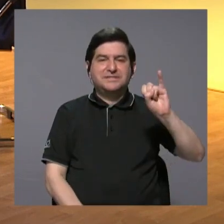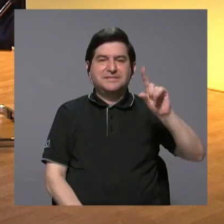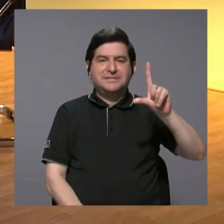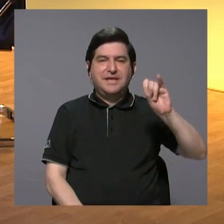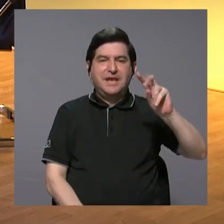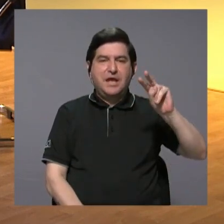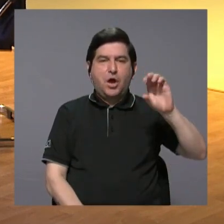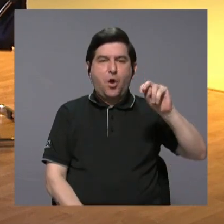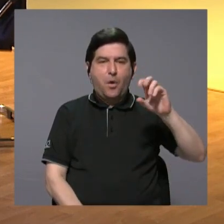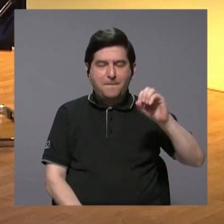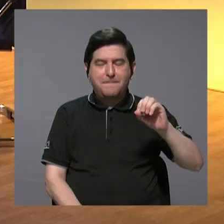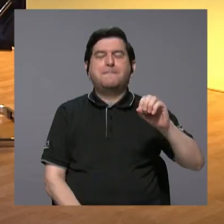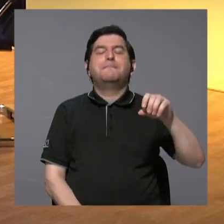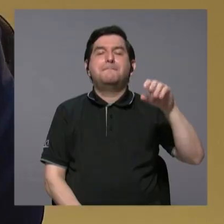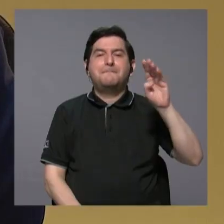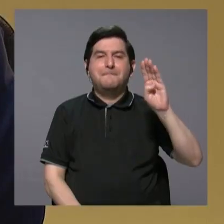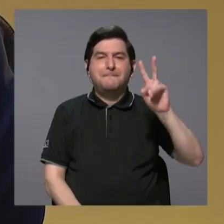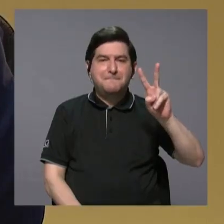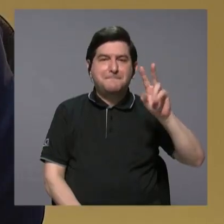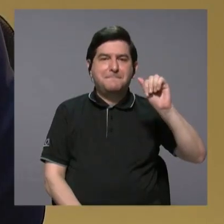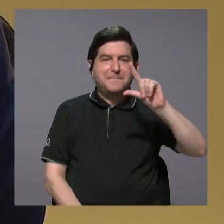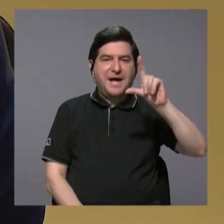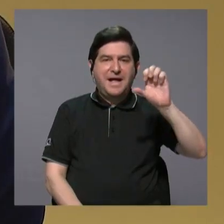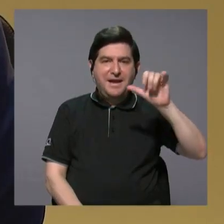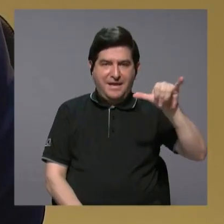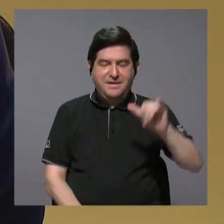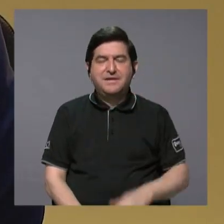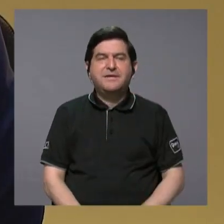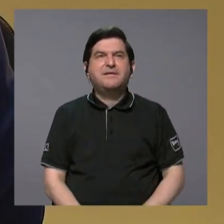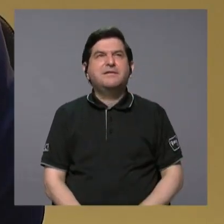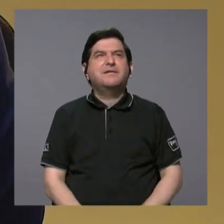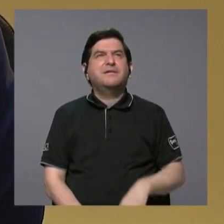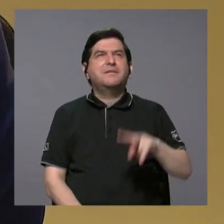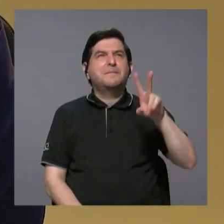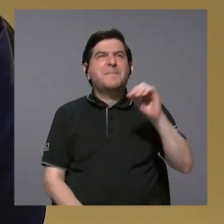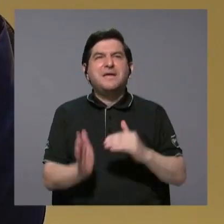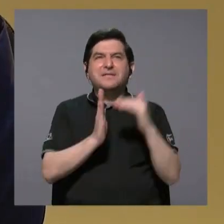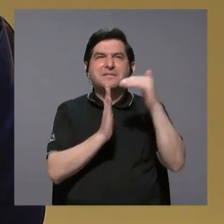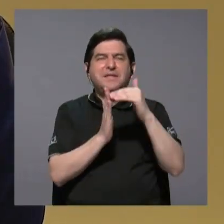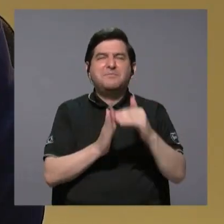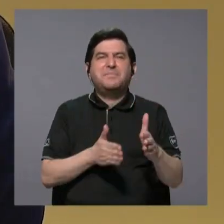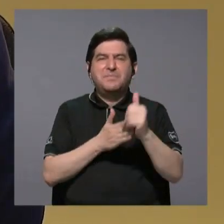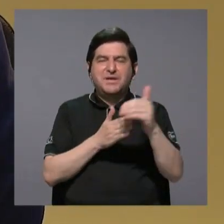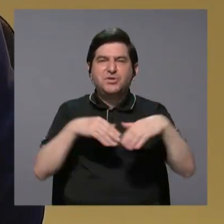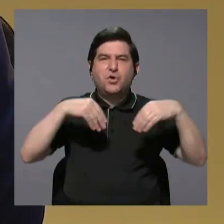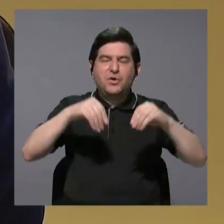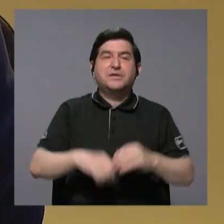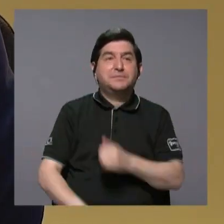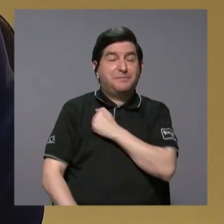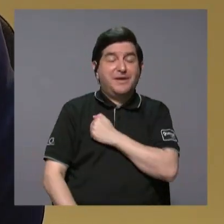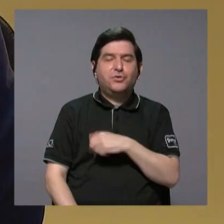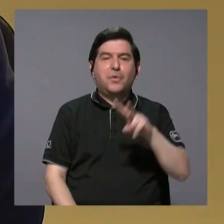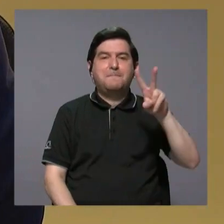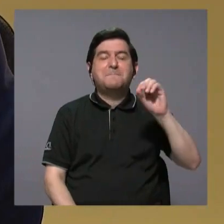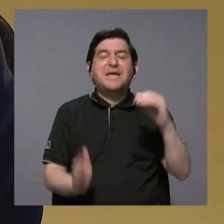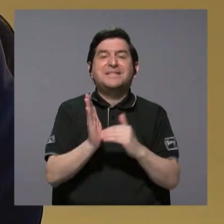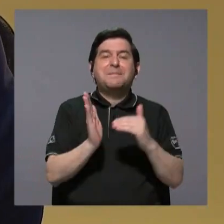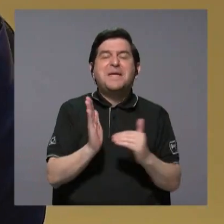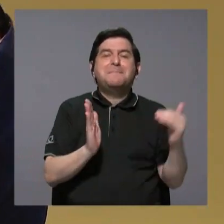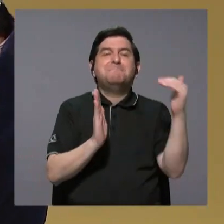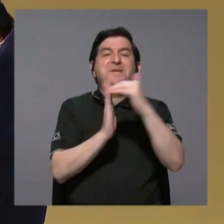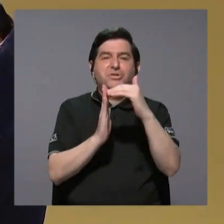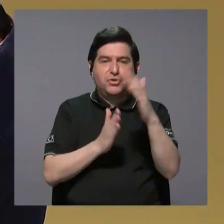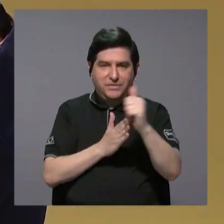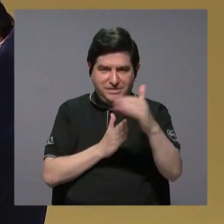la necesidad de salir a vender alrededor de 20 billones de dólares, 20 mil millones de